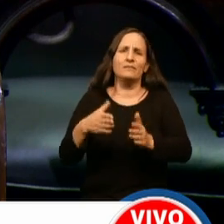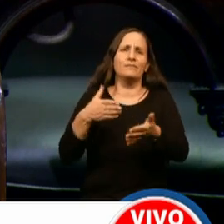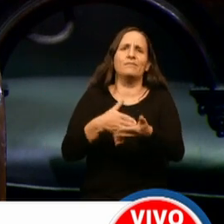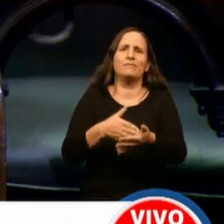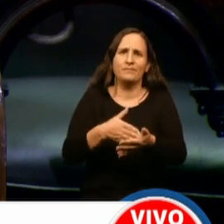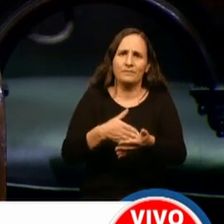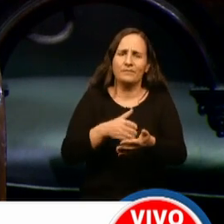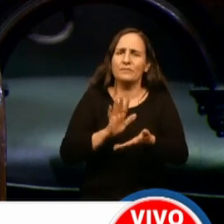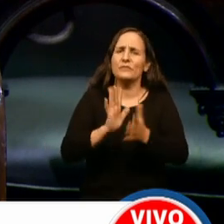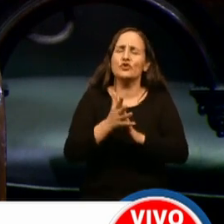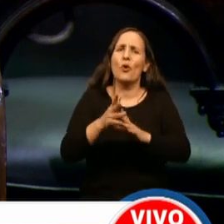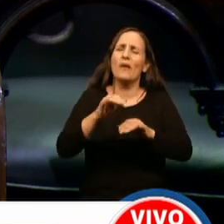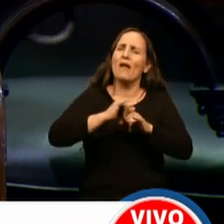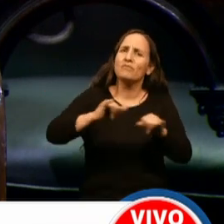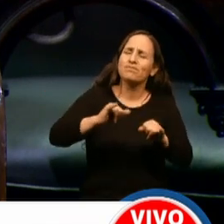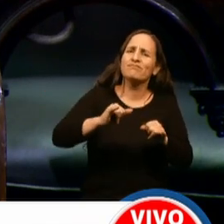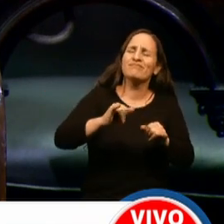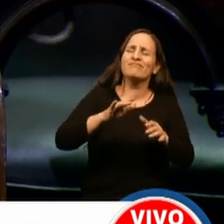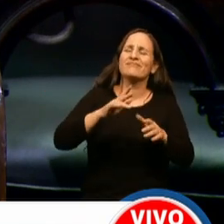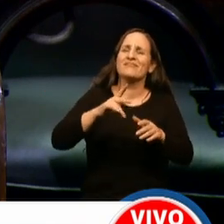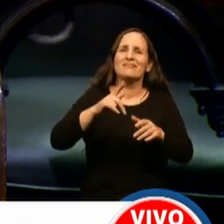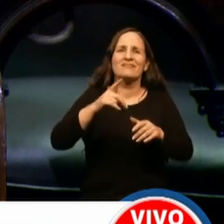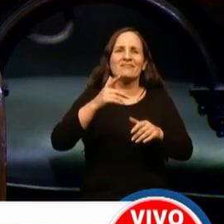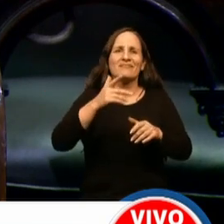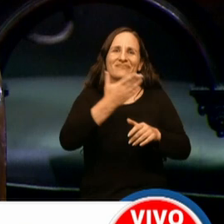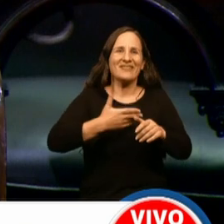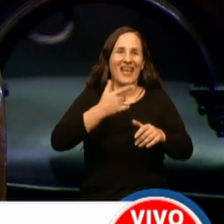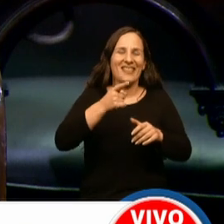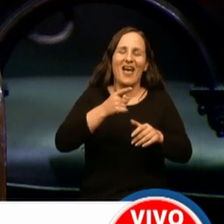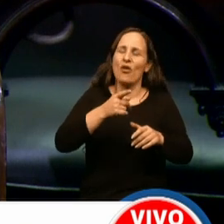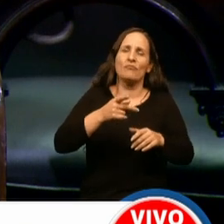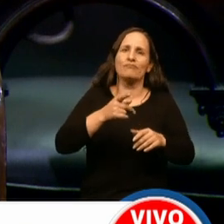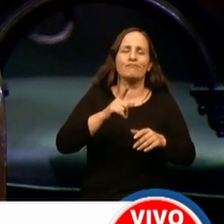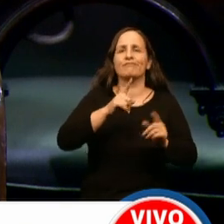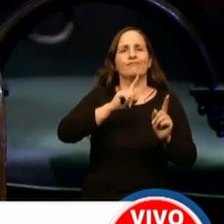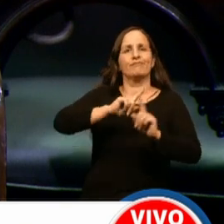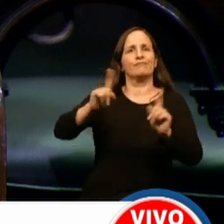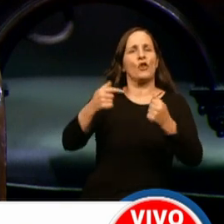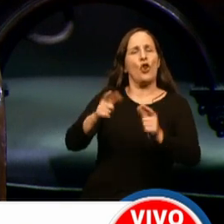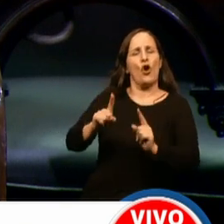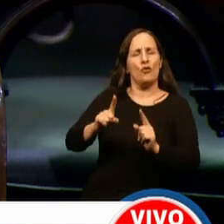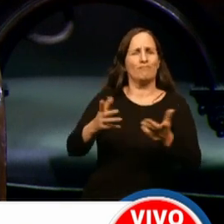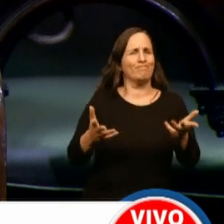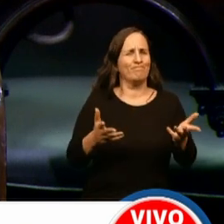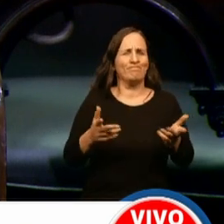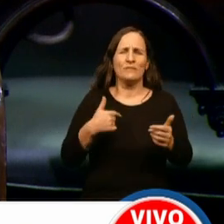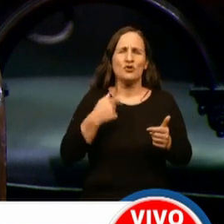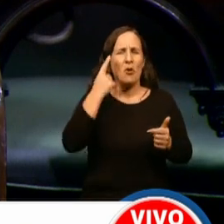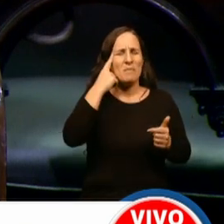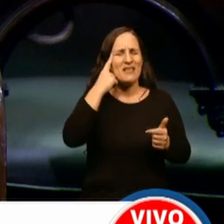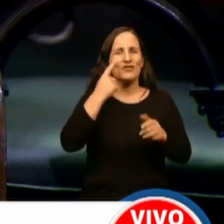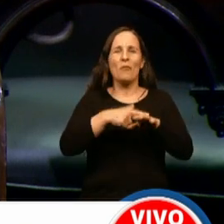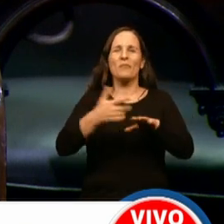oficial y lamentablemente esto es así y creo que no se hizo una correcta evaluación